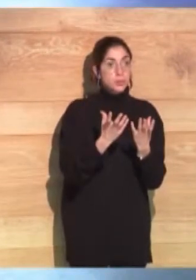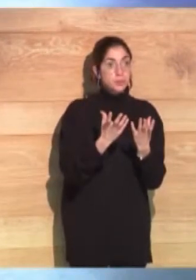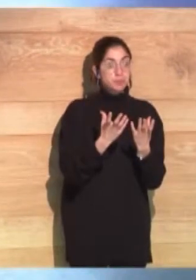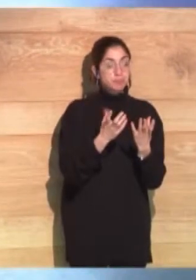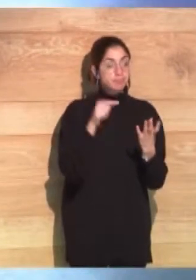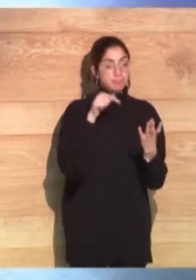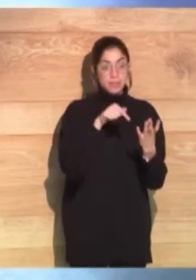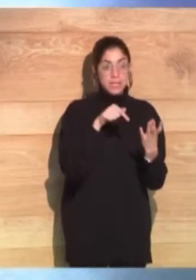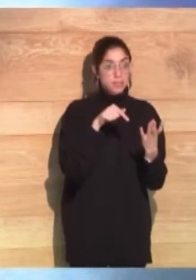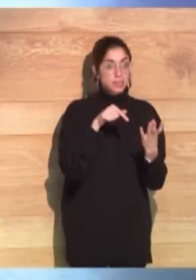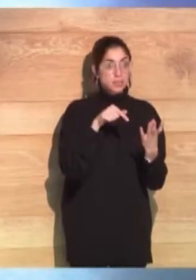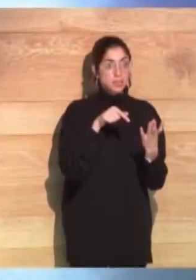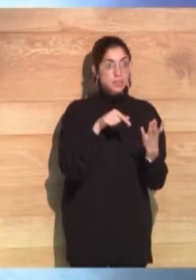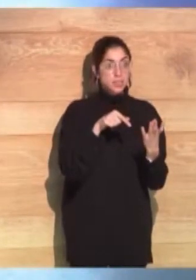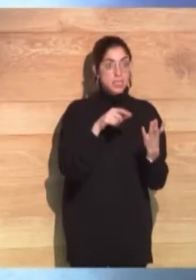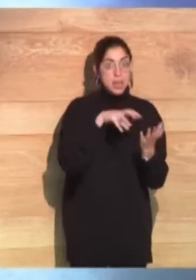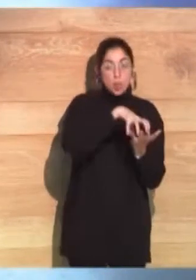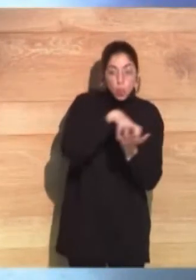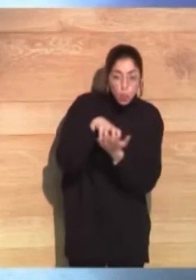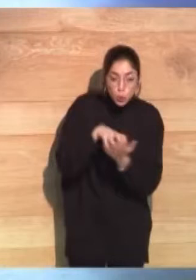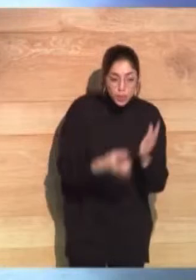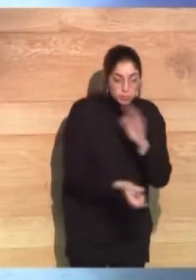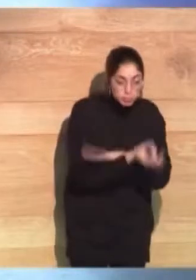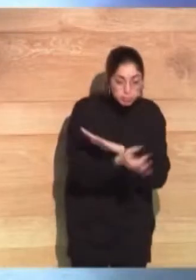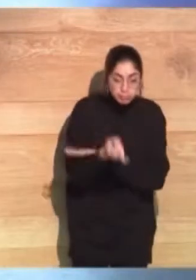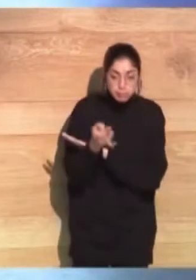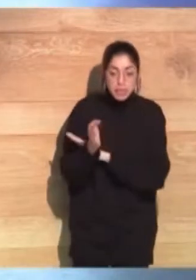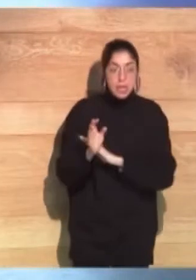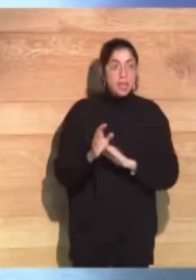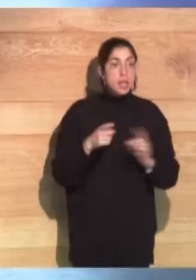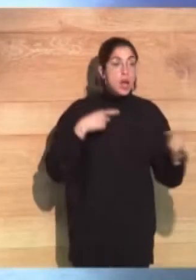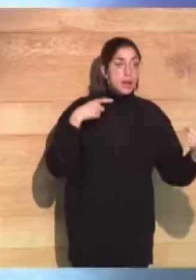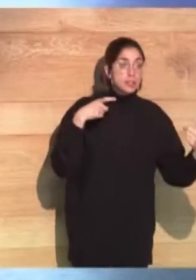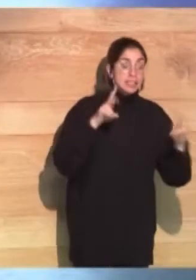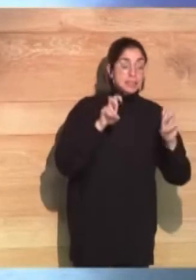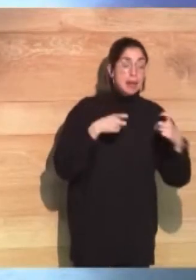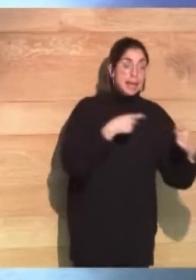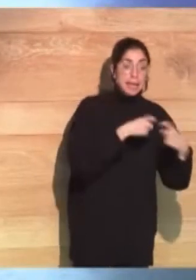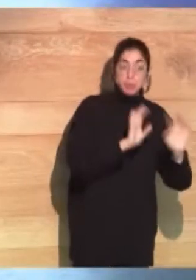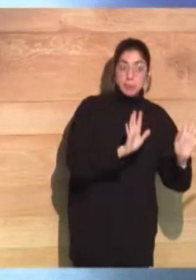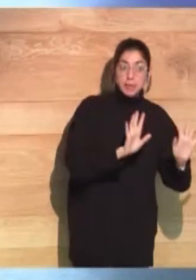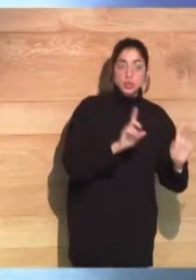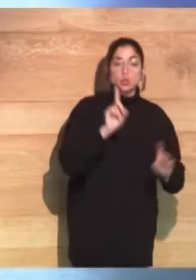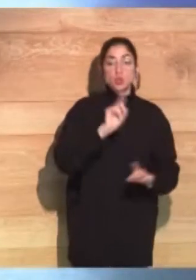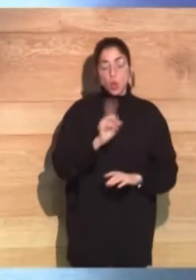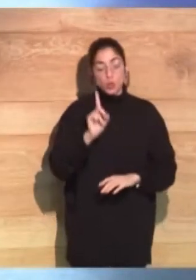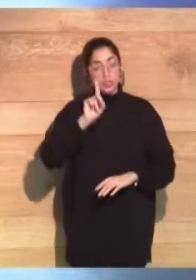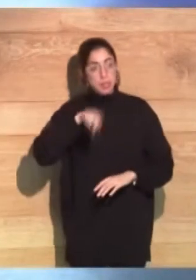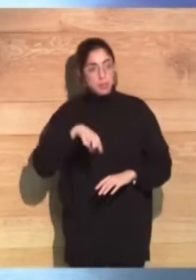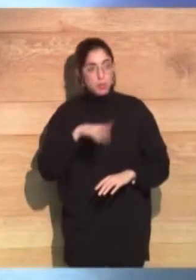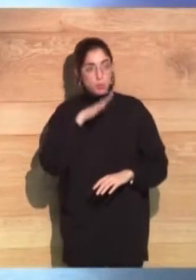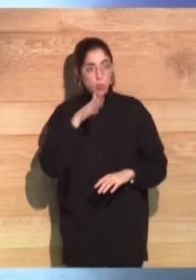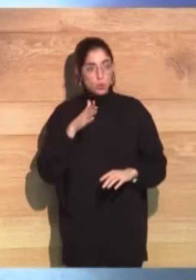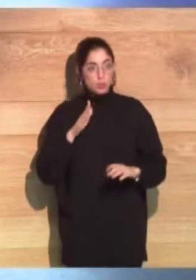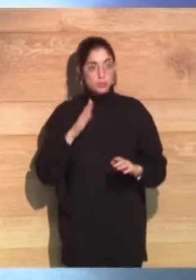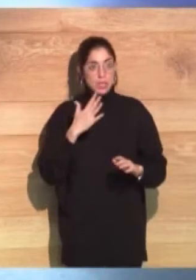en el que surgen tantas incertidumbres, no solamente debido a la guerra en Ucrania, sino también porque hemos tenido una